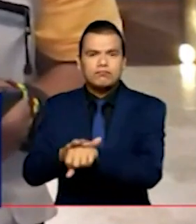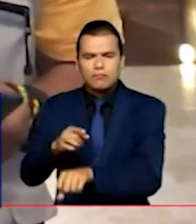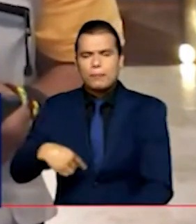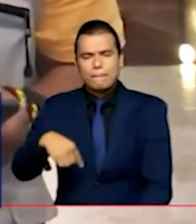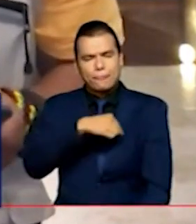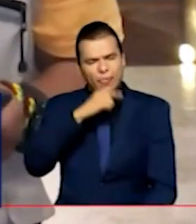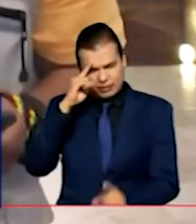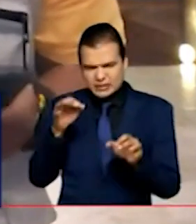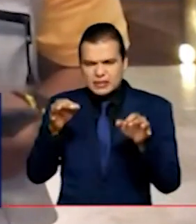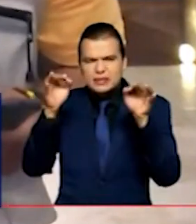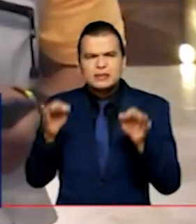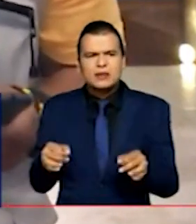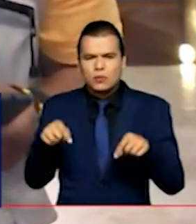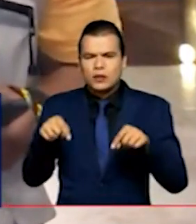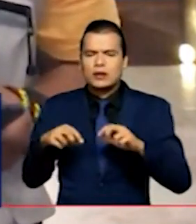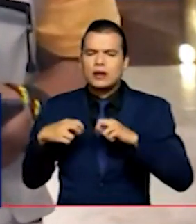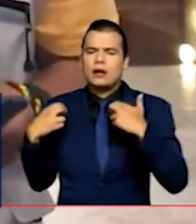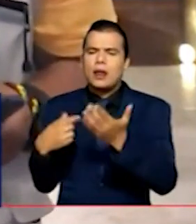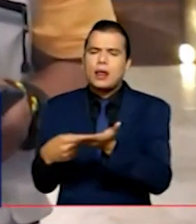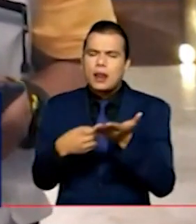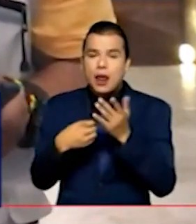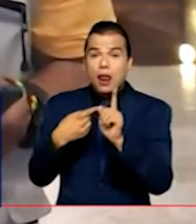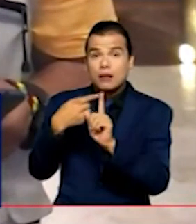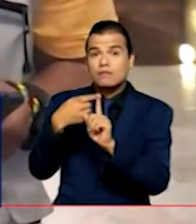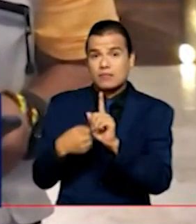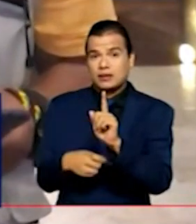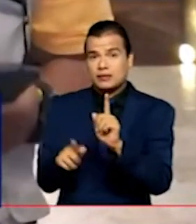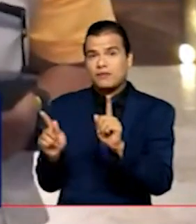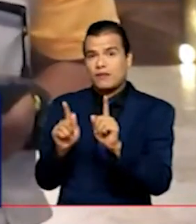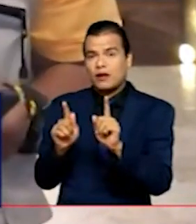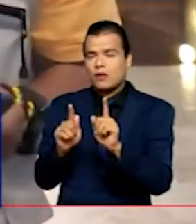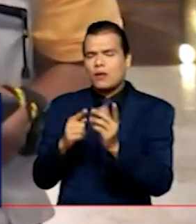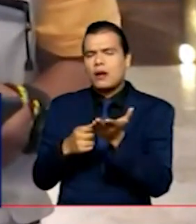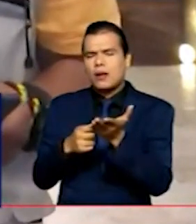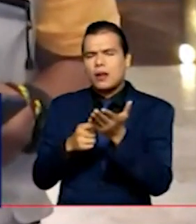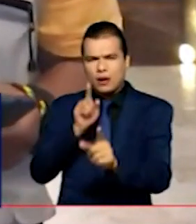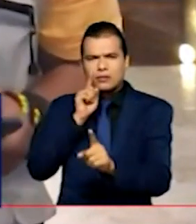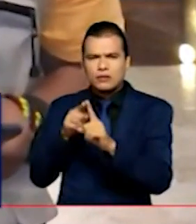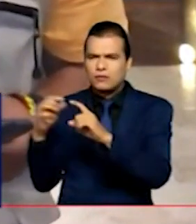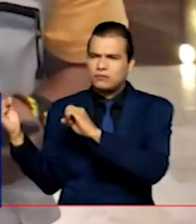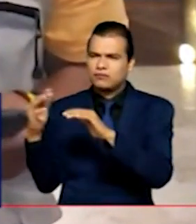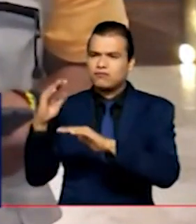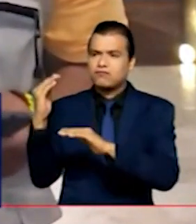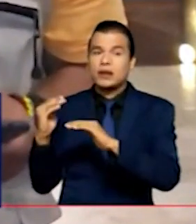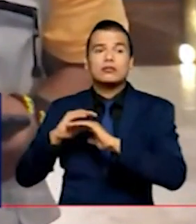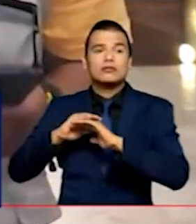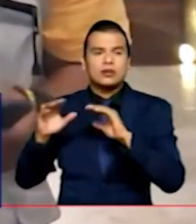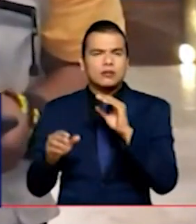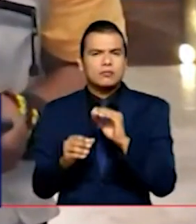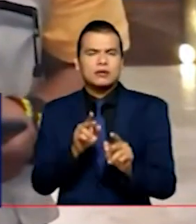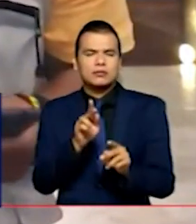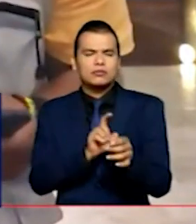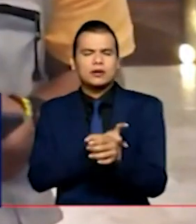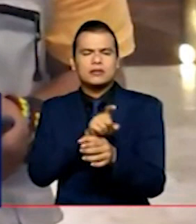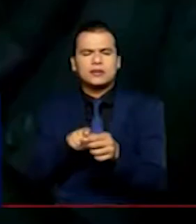avances significativos que se logren durante este mes para desescalar la guerra. También se va a analizar la participación de la ciudadanía en